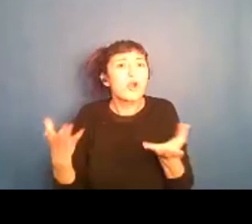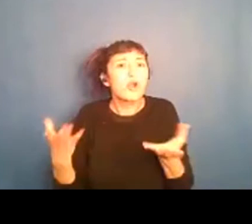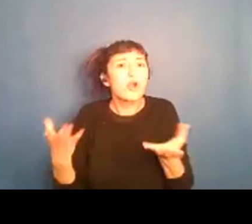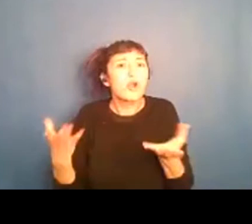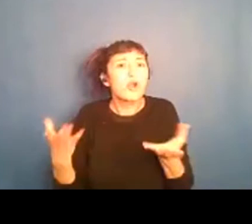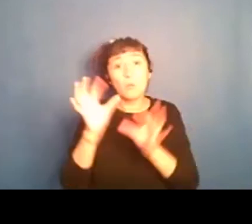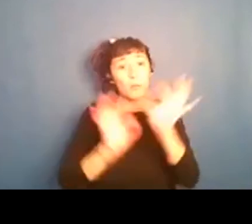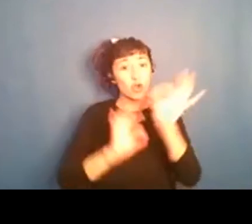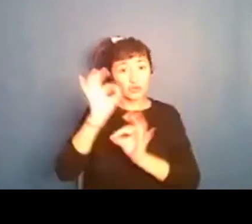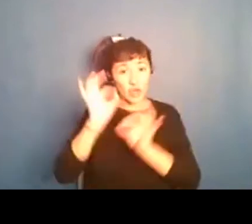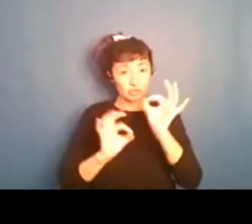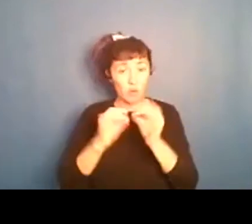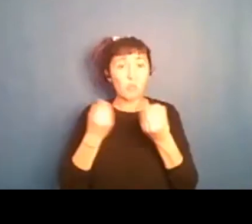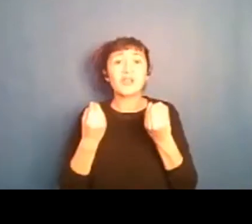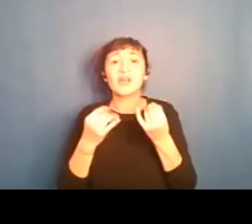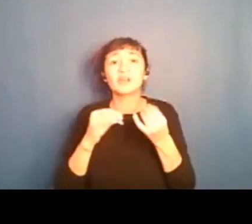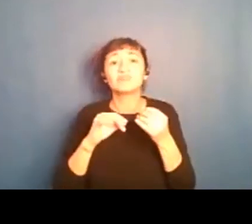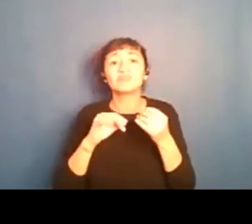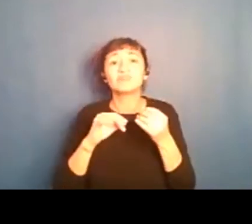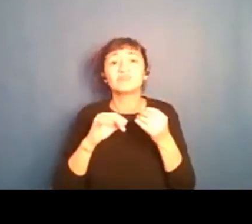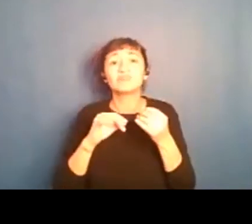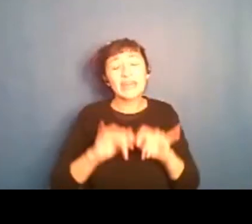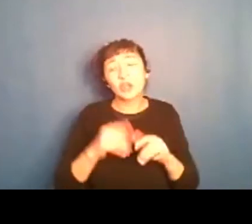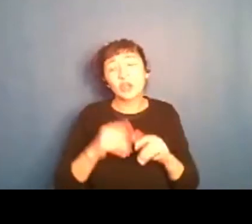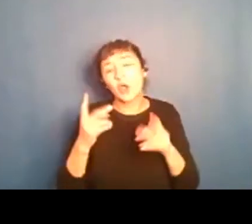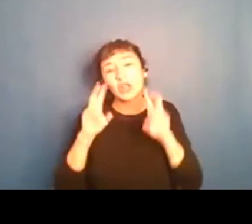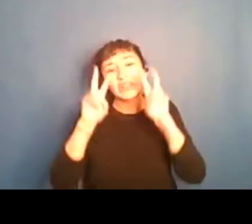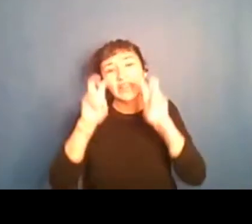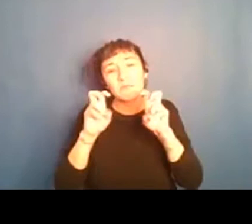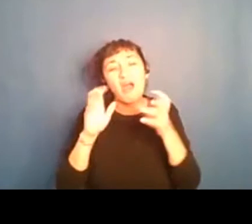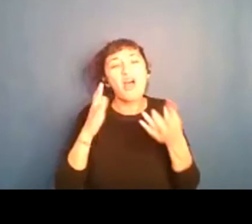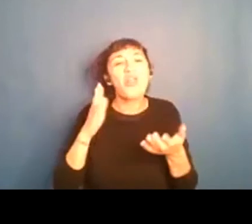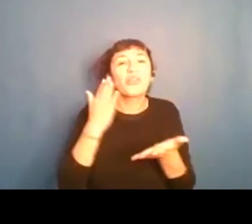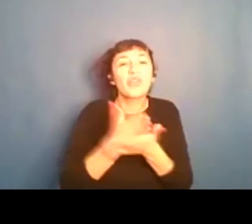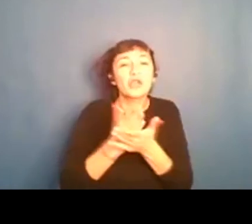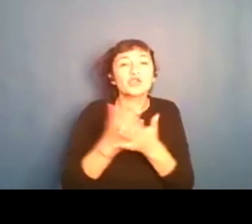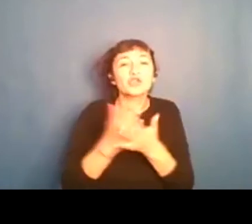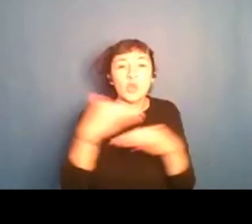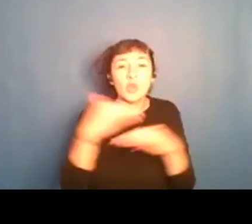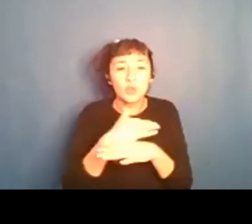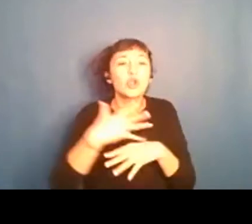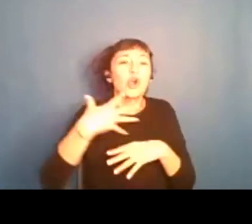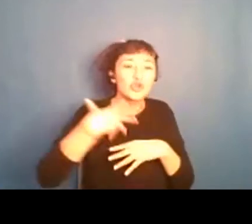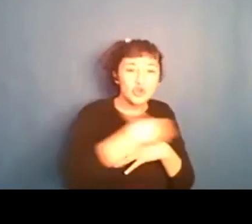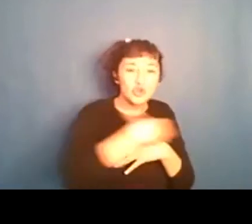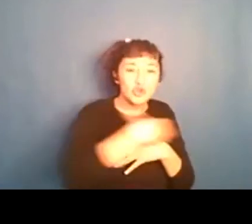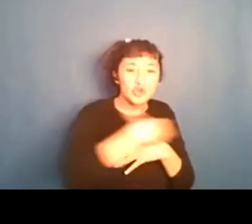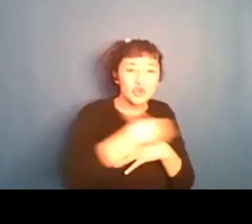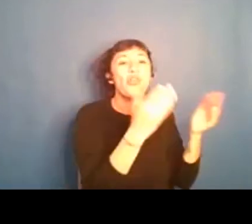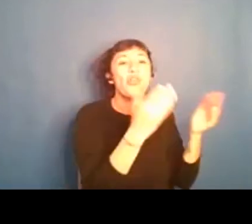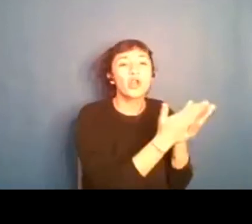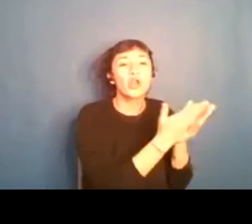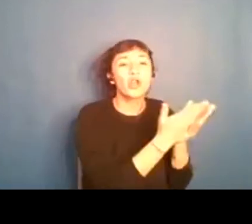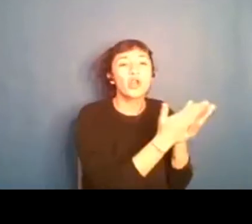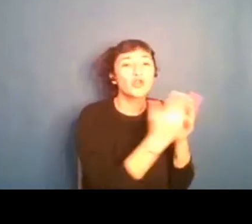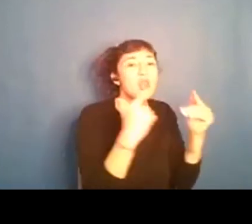puede estar redactado con un tema de derecho lingüístico, va a la Comisión de Derecho Lingüístico. Sí. Otro de Derecho de Justicia